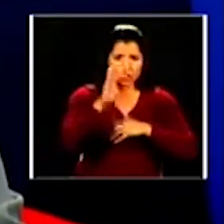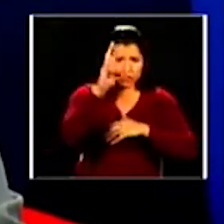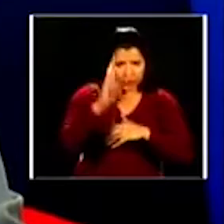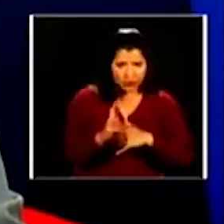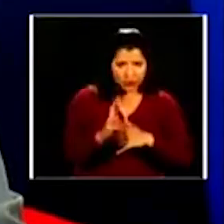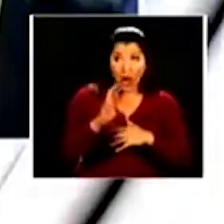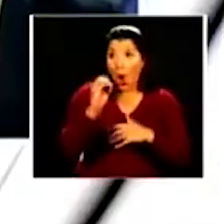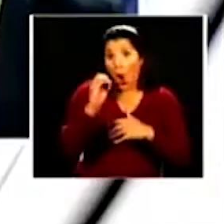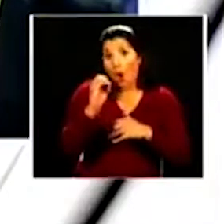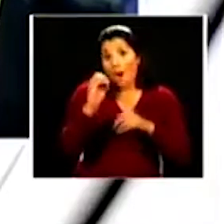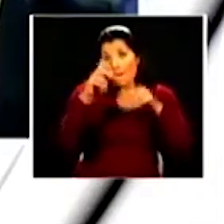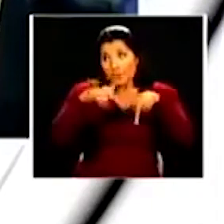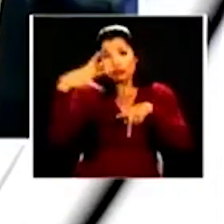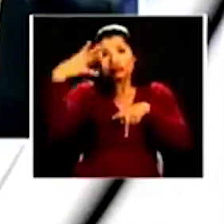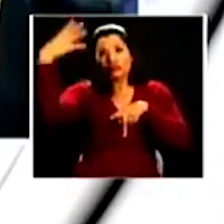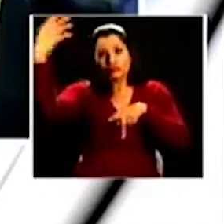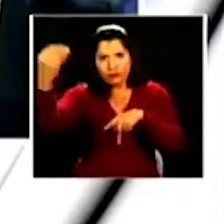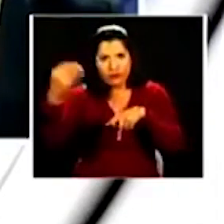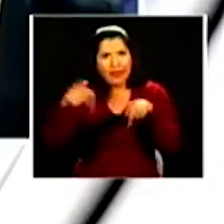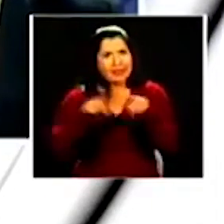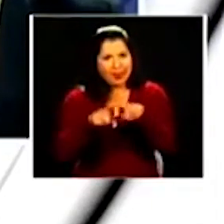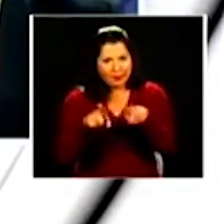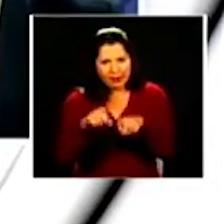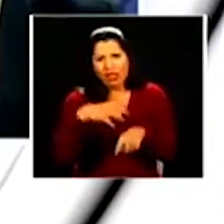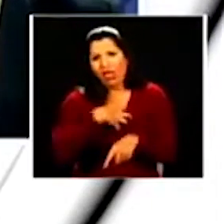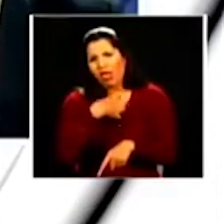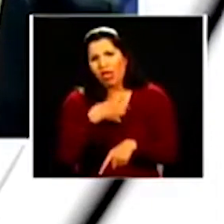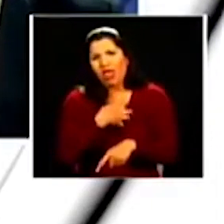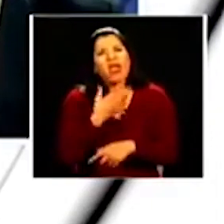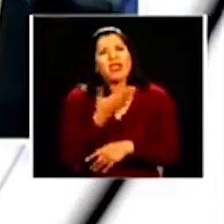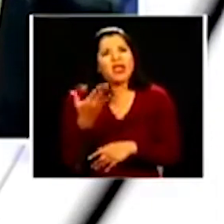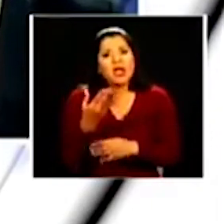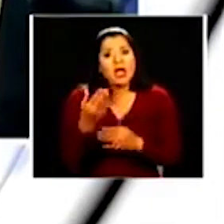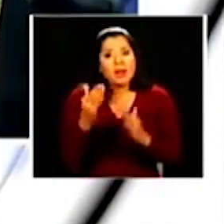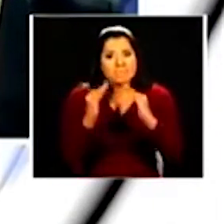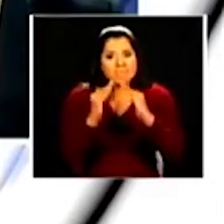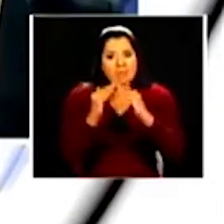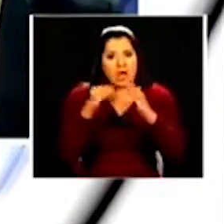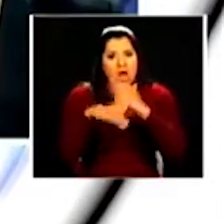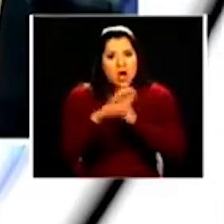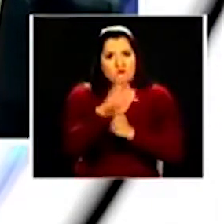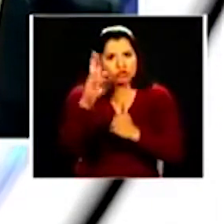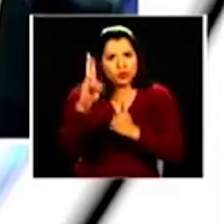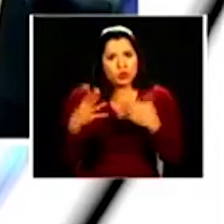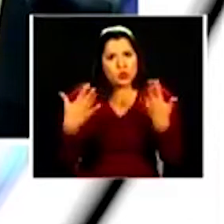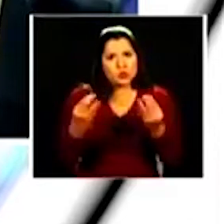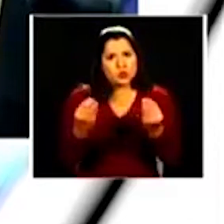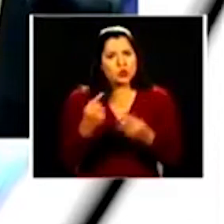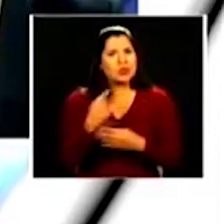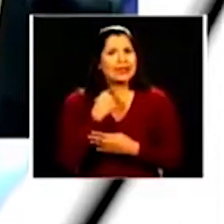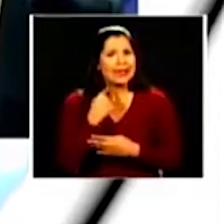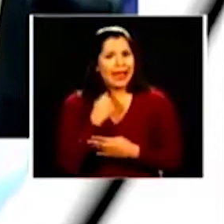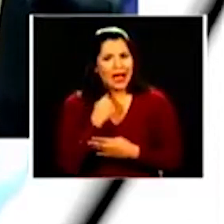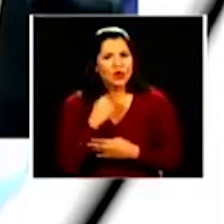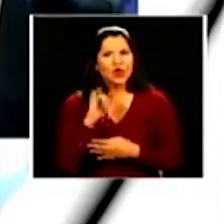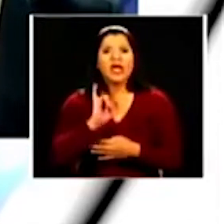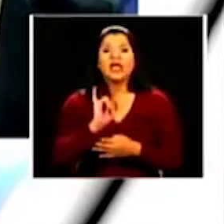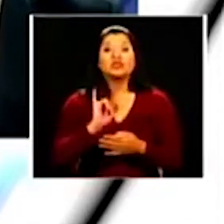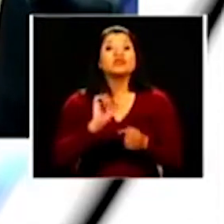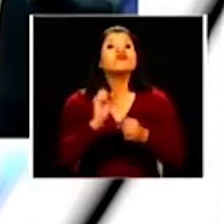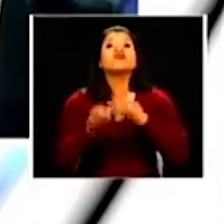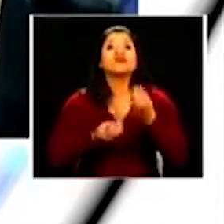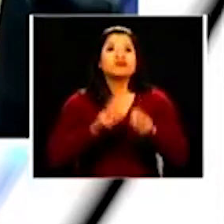se ha vuelto comprar en Costa Rica, vivir en Costa Rica. Esto hace que le reste competitividad al